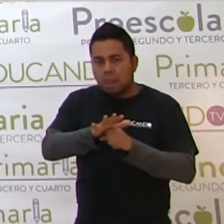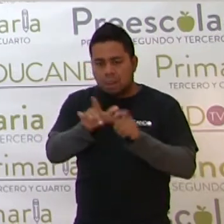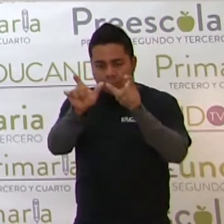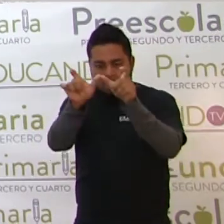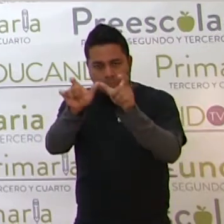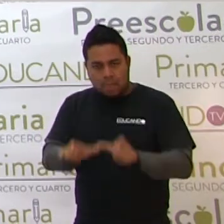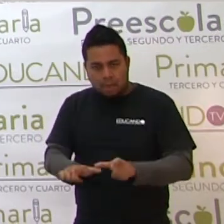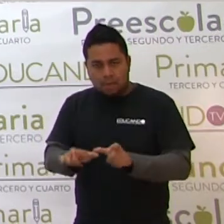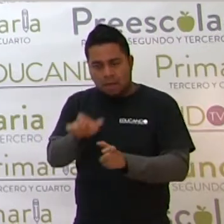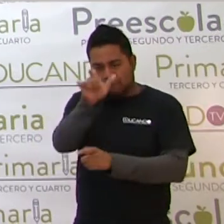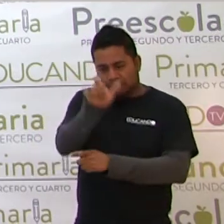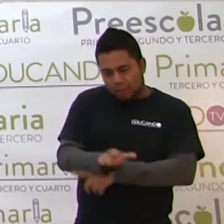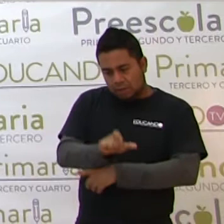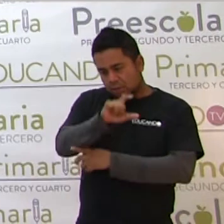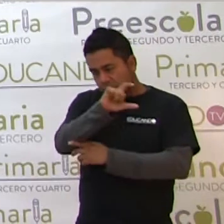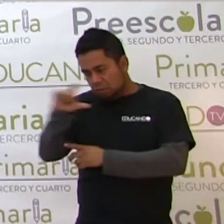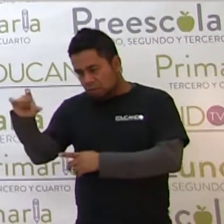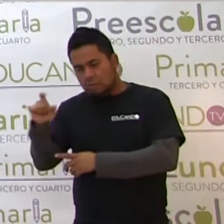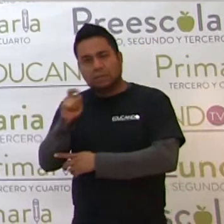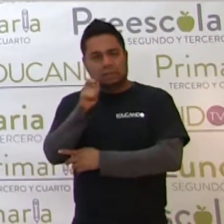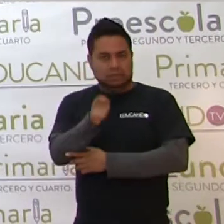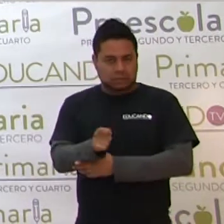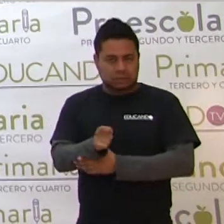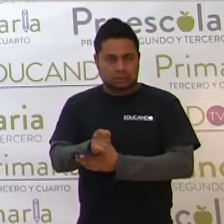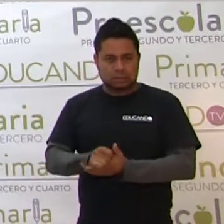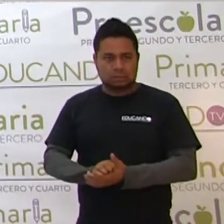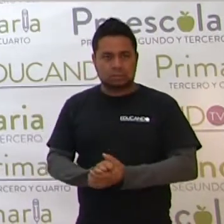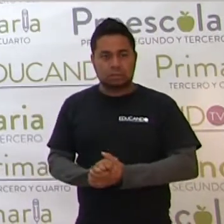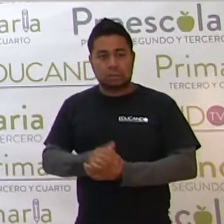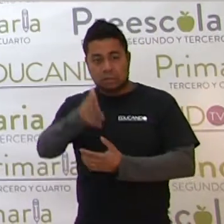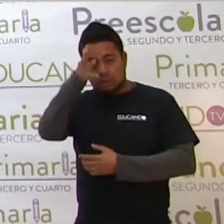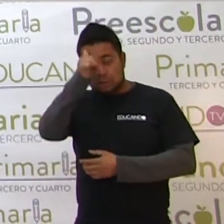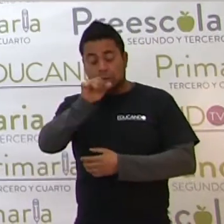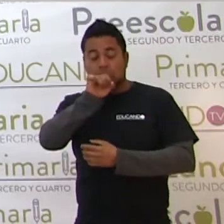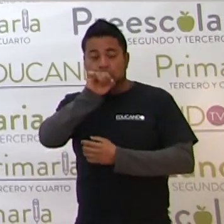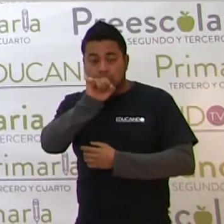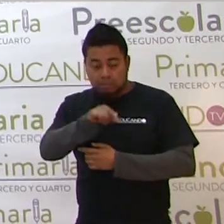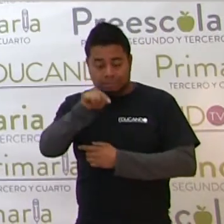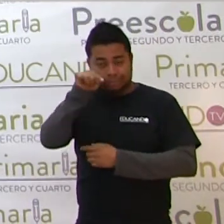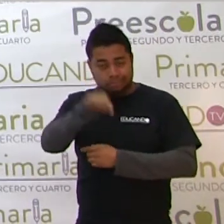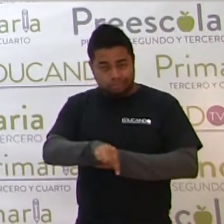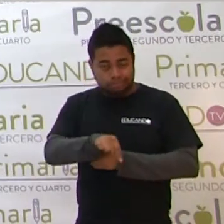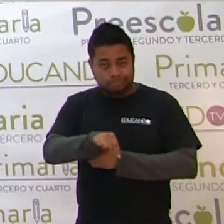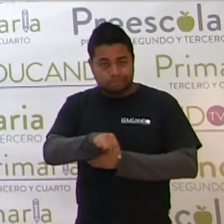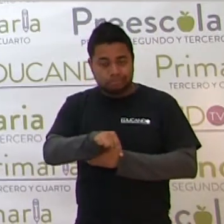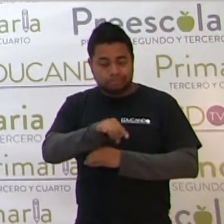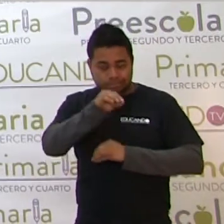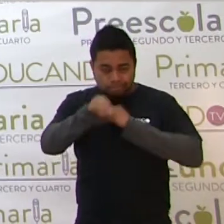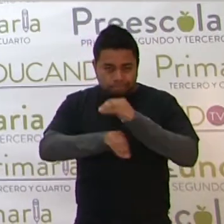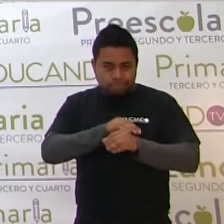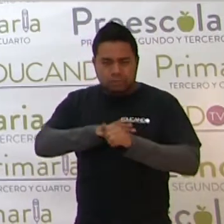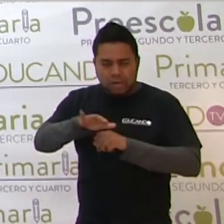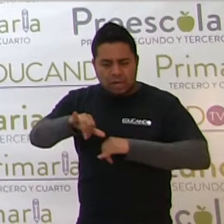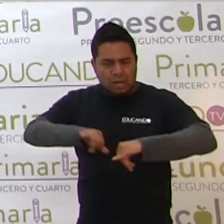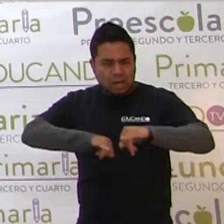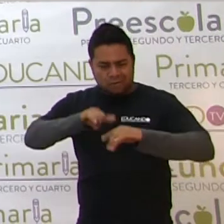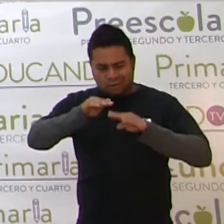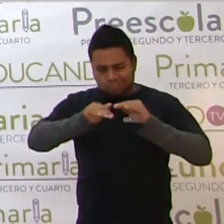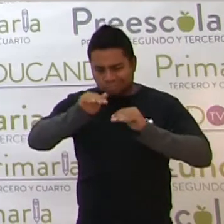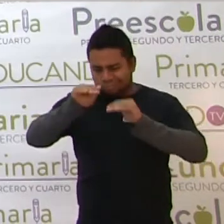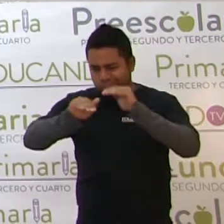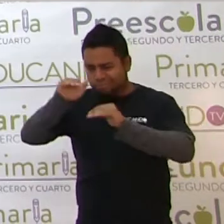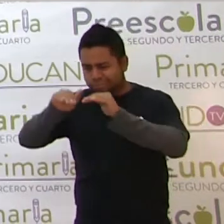tablas, las filas y las columnas, ¿sí? Y recuerden también que vamos a ver algunas gráficas para que también